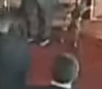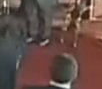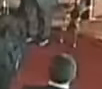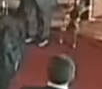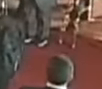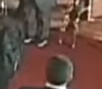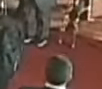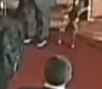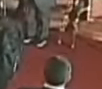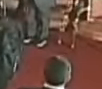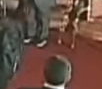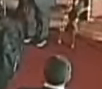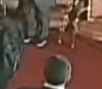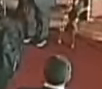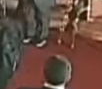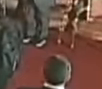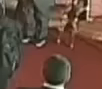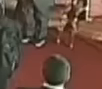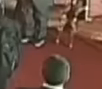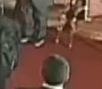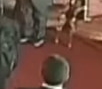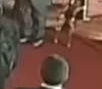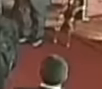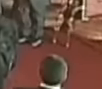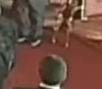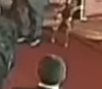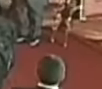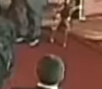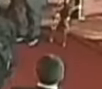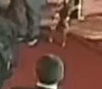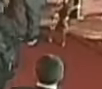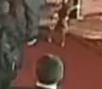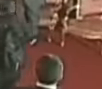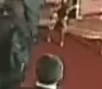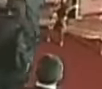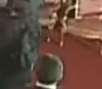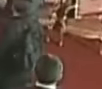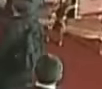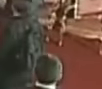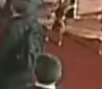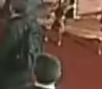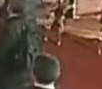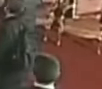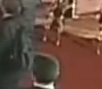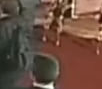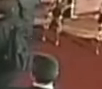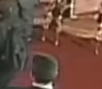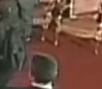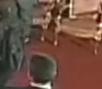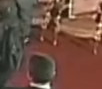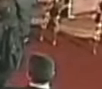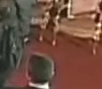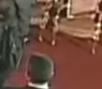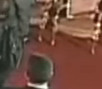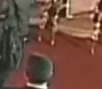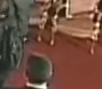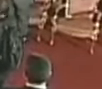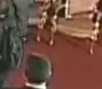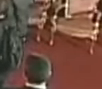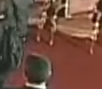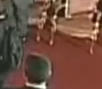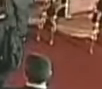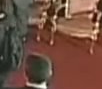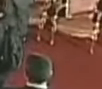zonas protectoras de reserva y monumentos naturales a la Guayana Esequiba, todos en unión nacional. Además, el